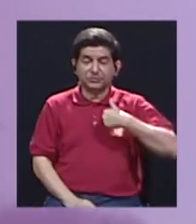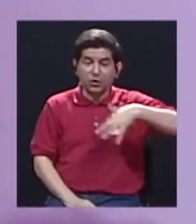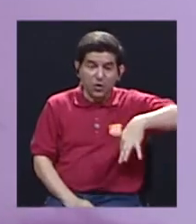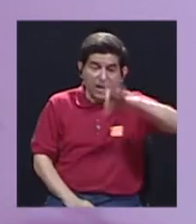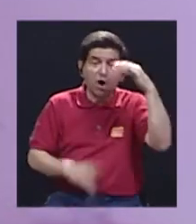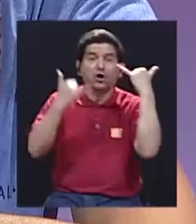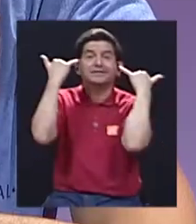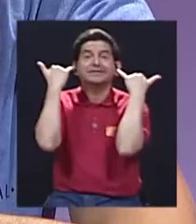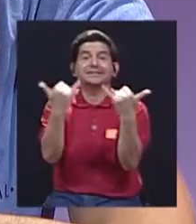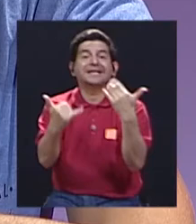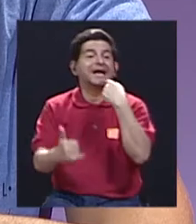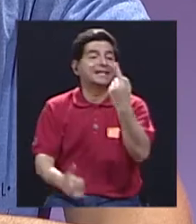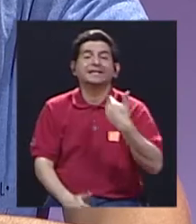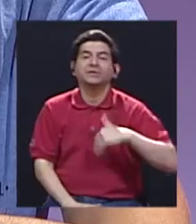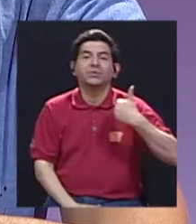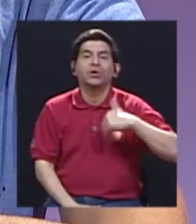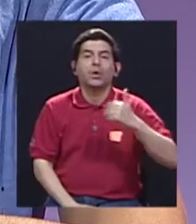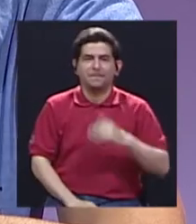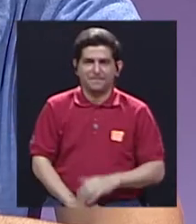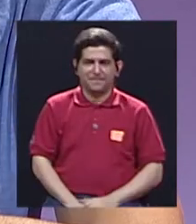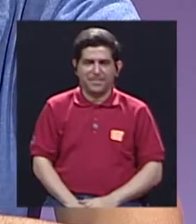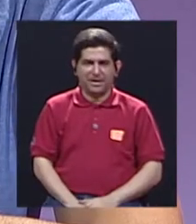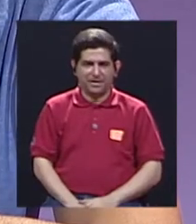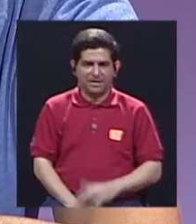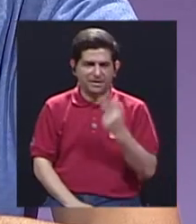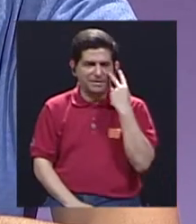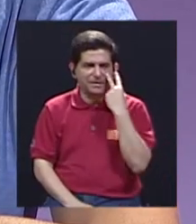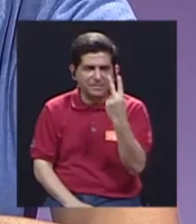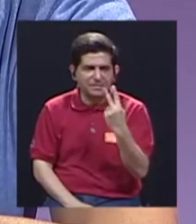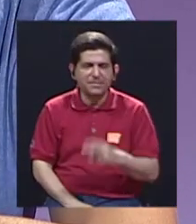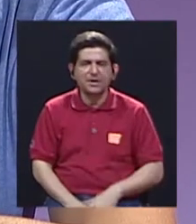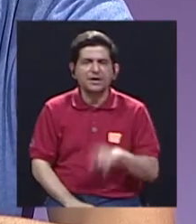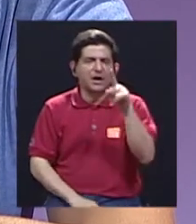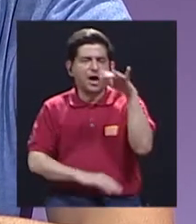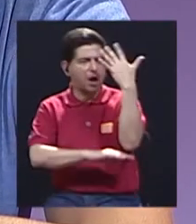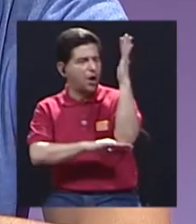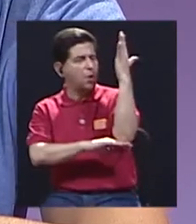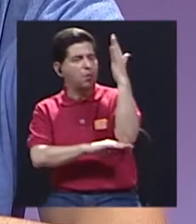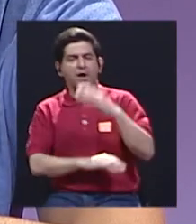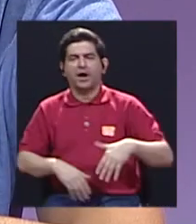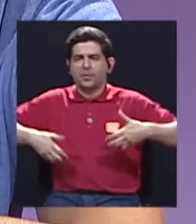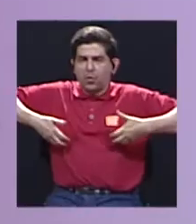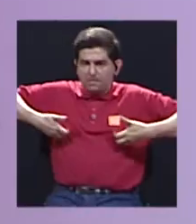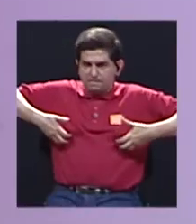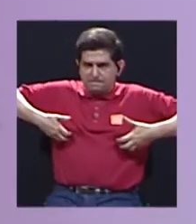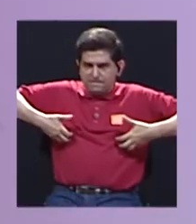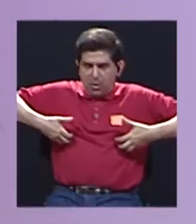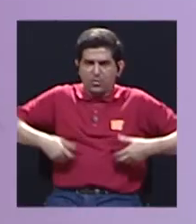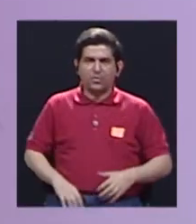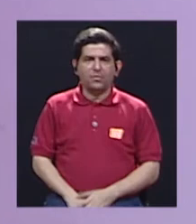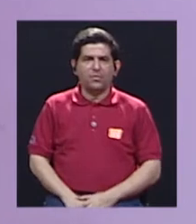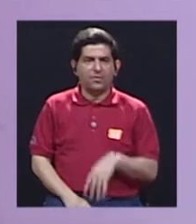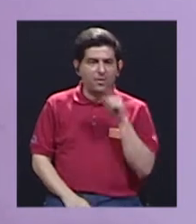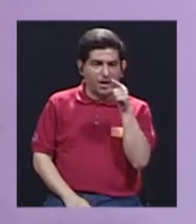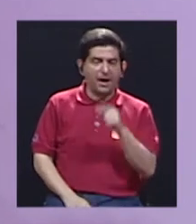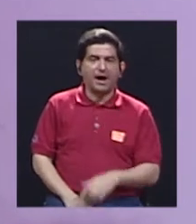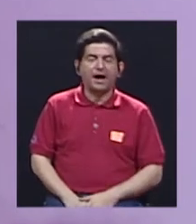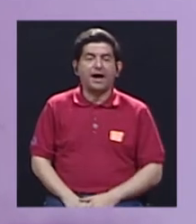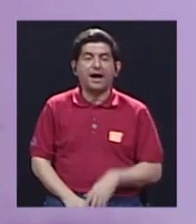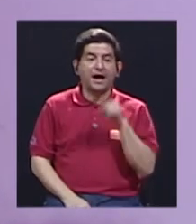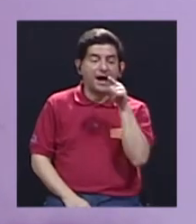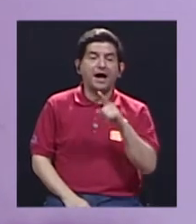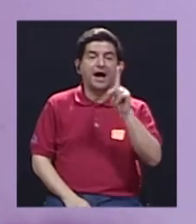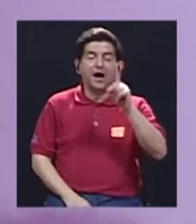lo encontré dijo el hombre que había visto en la copa de un árbol al mono curar a la